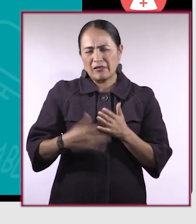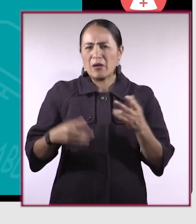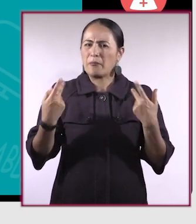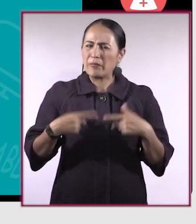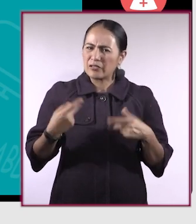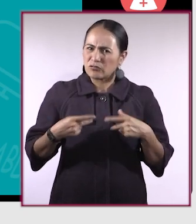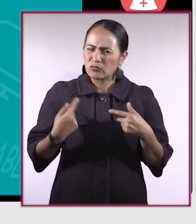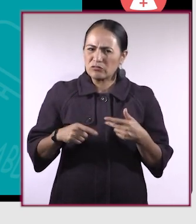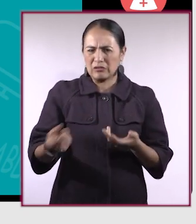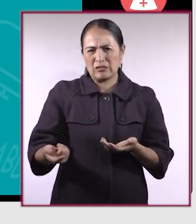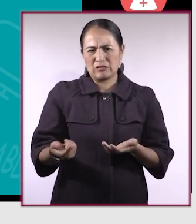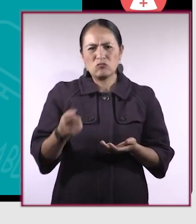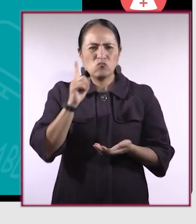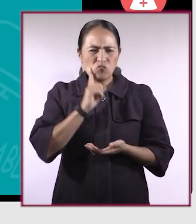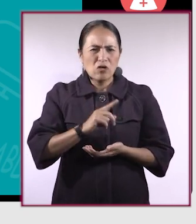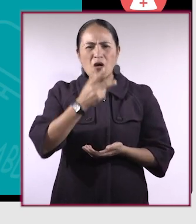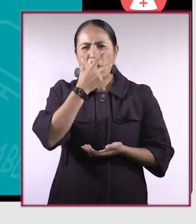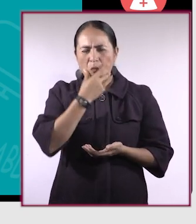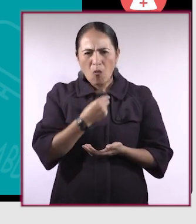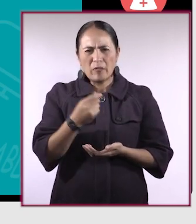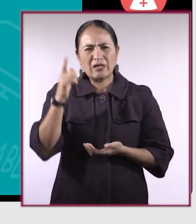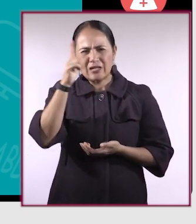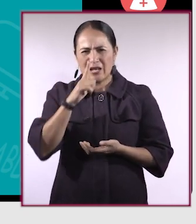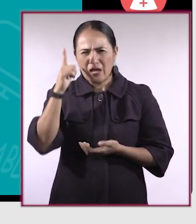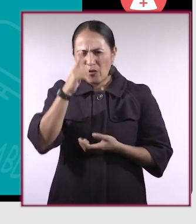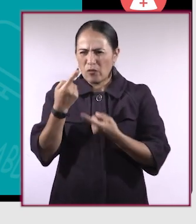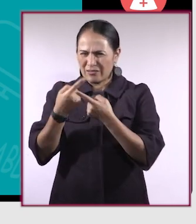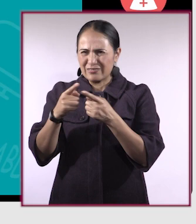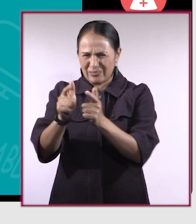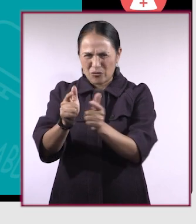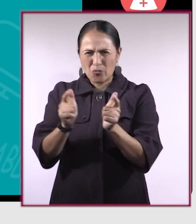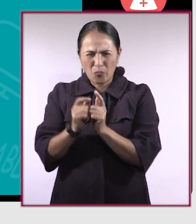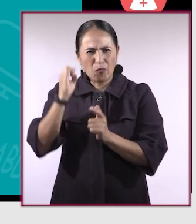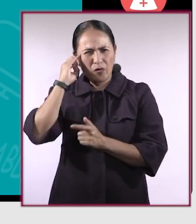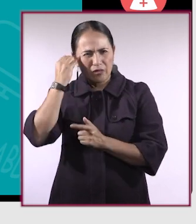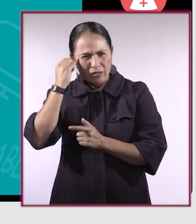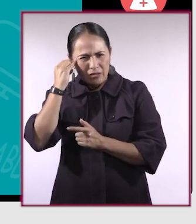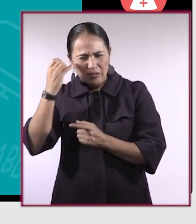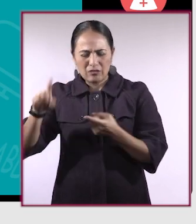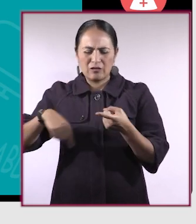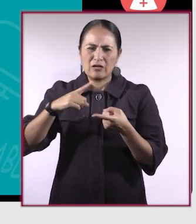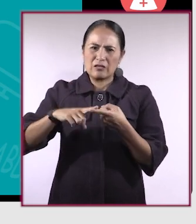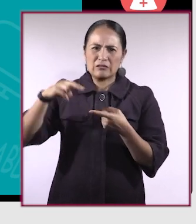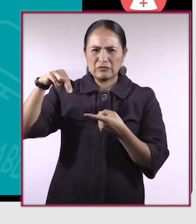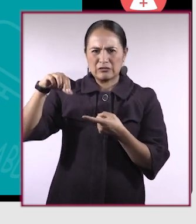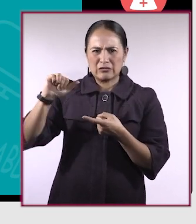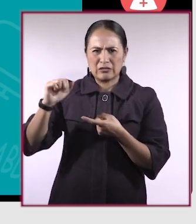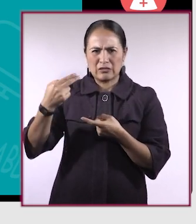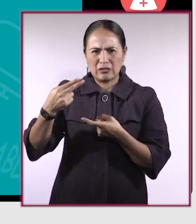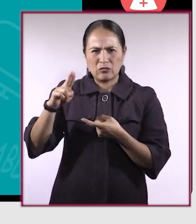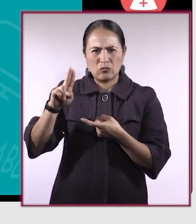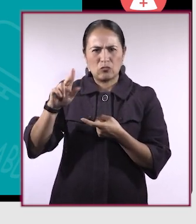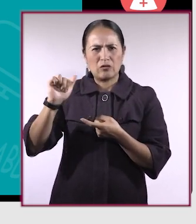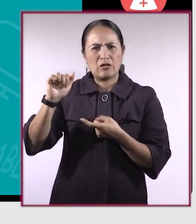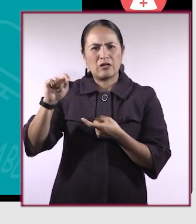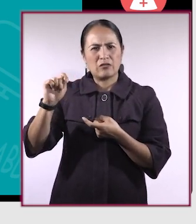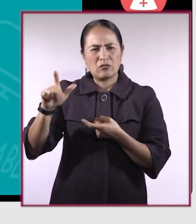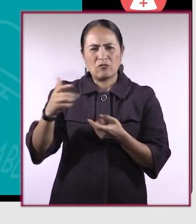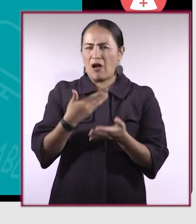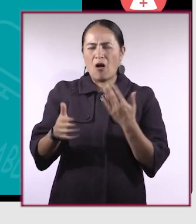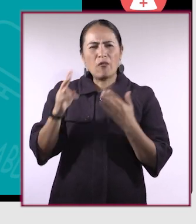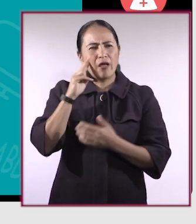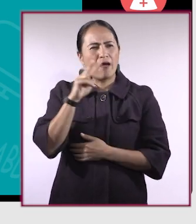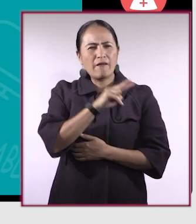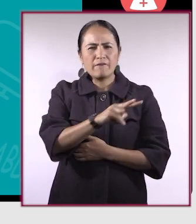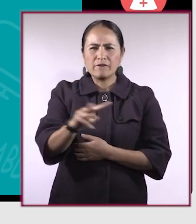haya escritoras y escritoras, ¿no? En las lenguas indígenas, en este caso el náhuatl, de este mundo que hoy